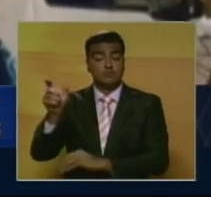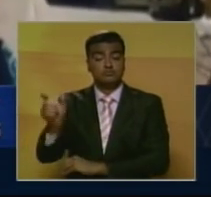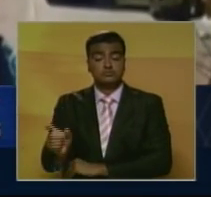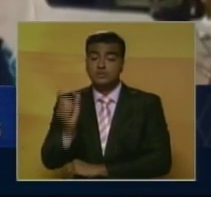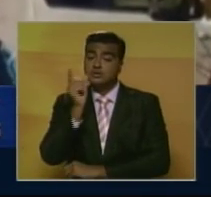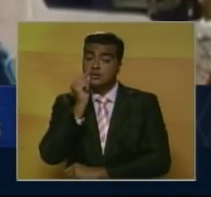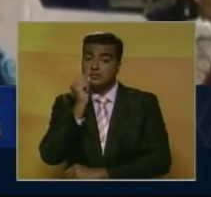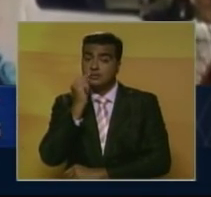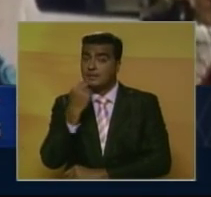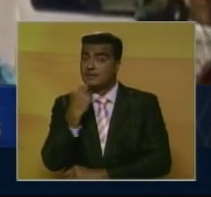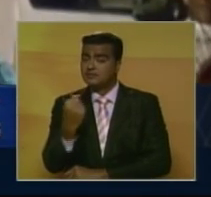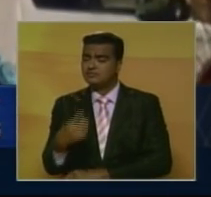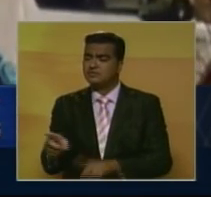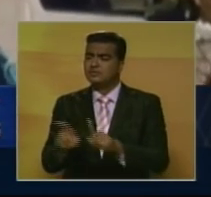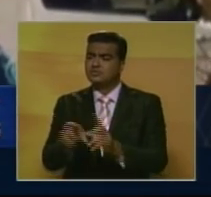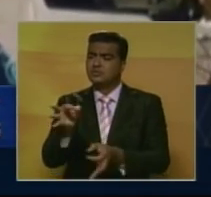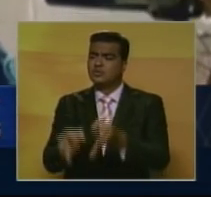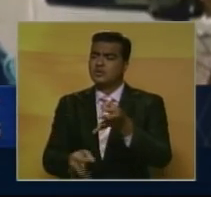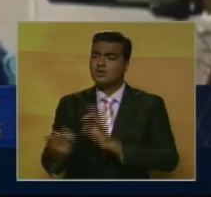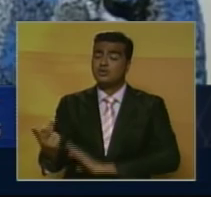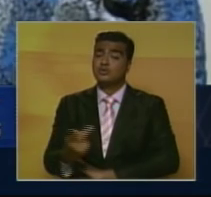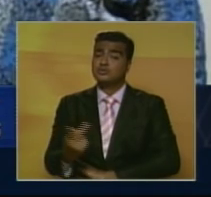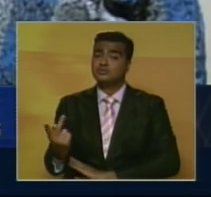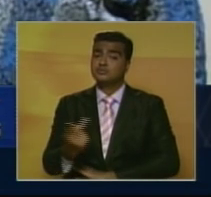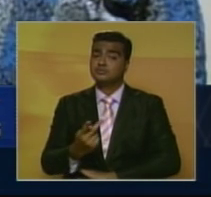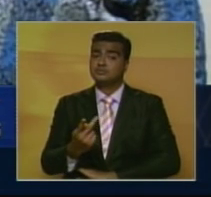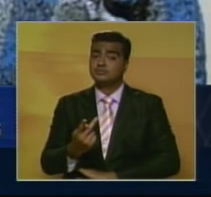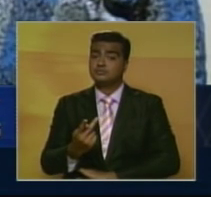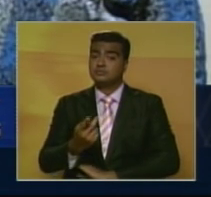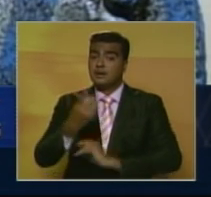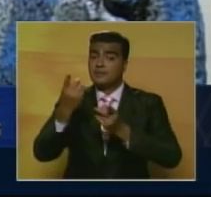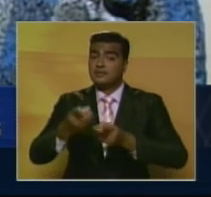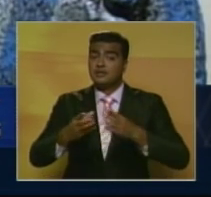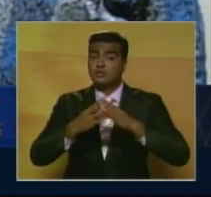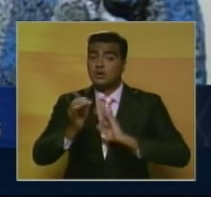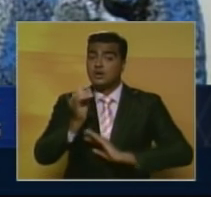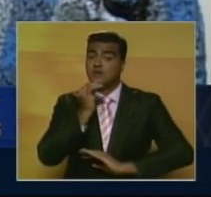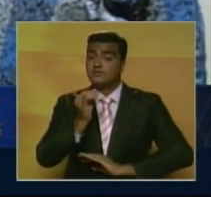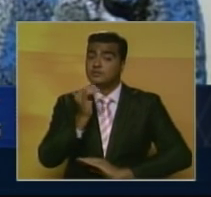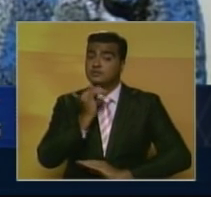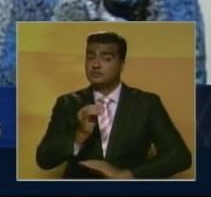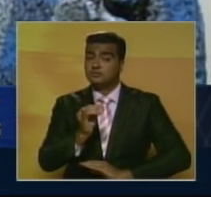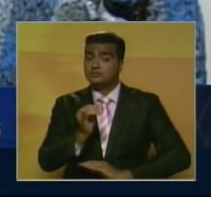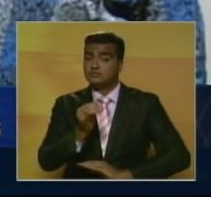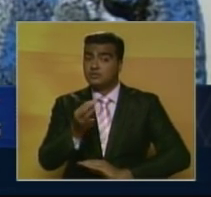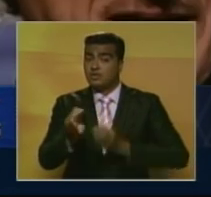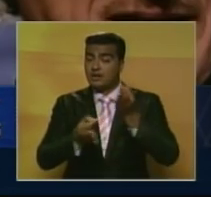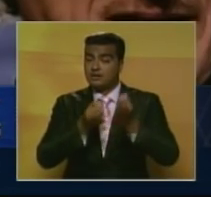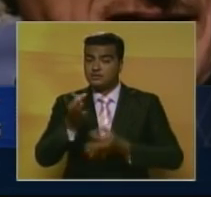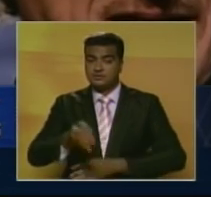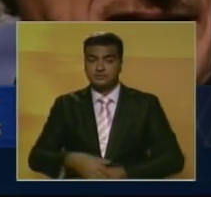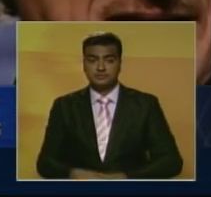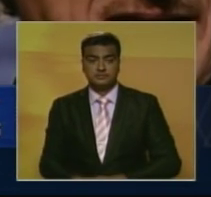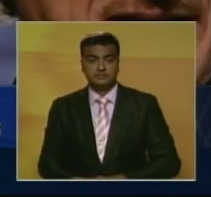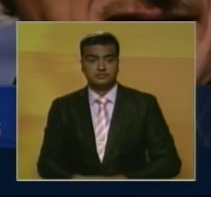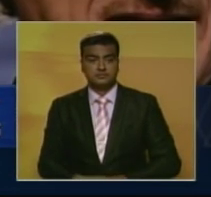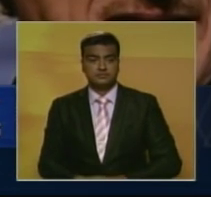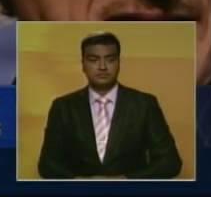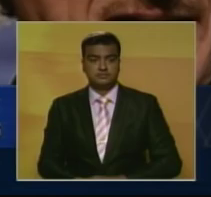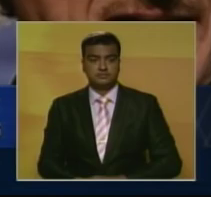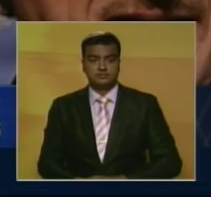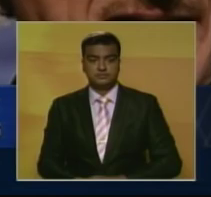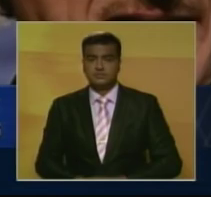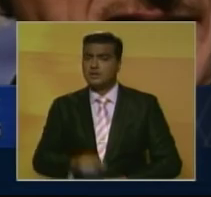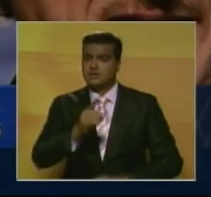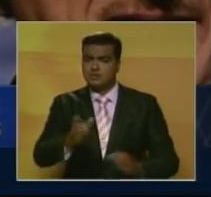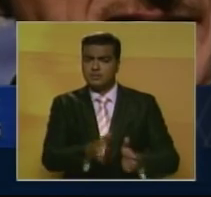y precisó que la situación jurídica de ambos dependerá de la información que proporcionen en sus declaraciones. En la entrevista llevada a cabo